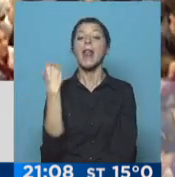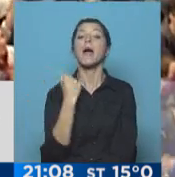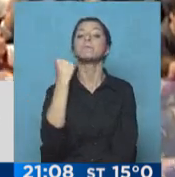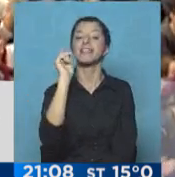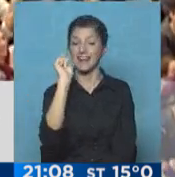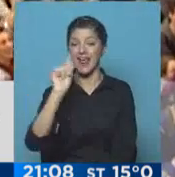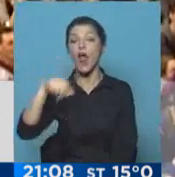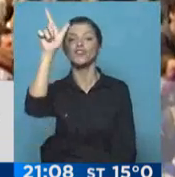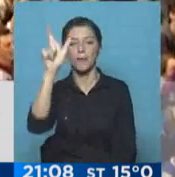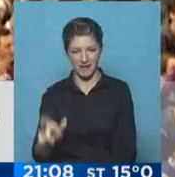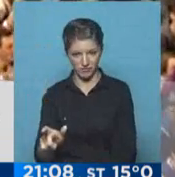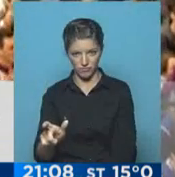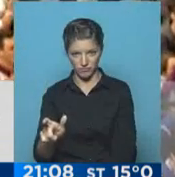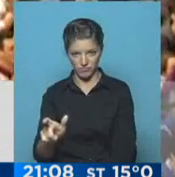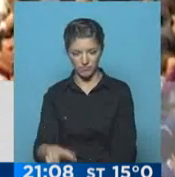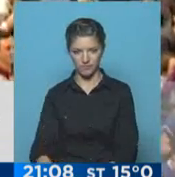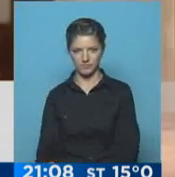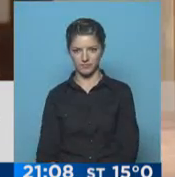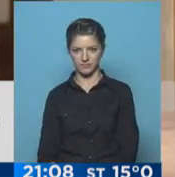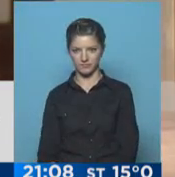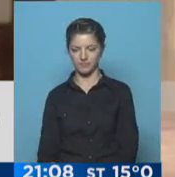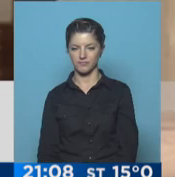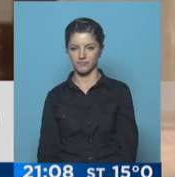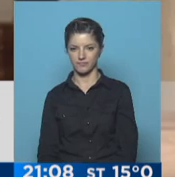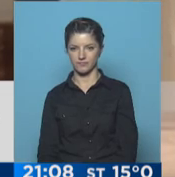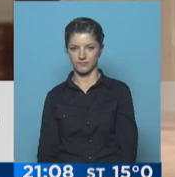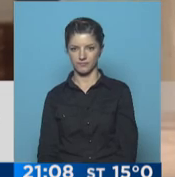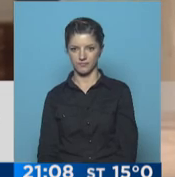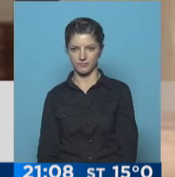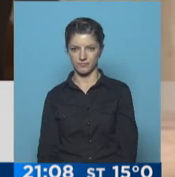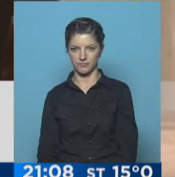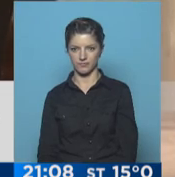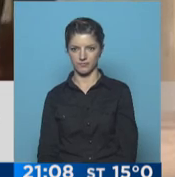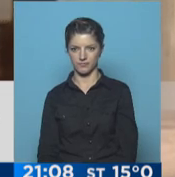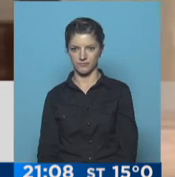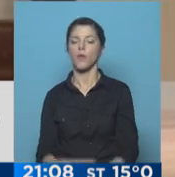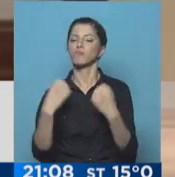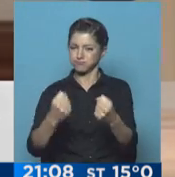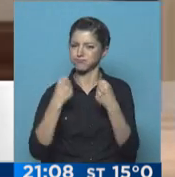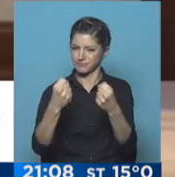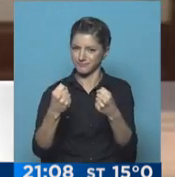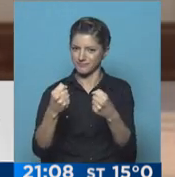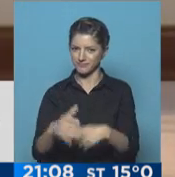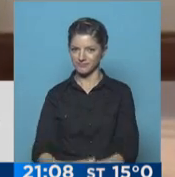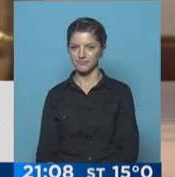patria es el otro. La patria es el otro. Vamos todavía.